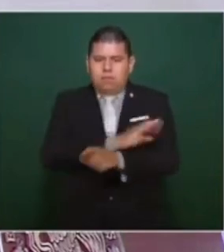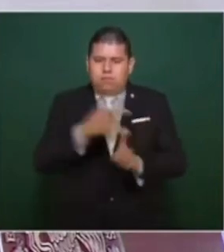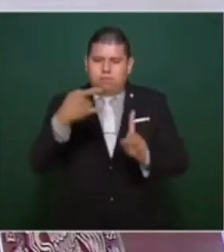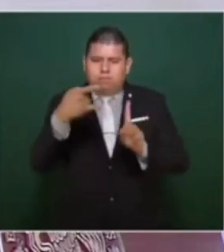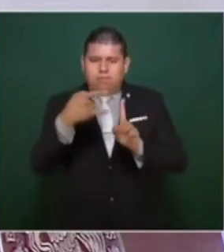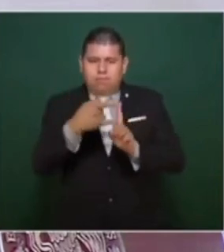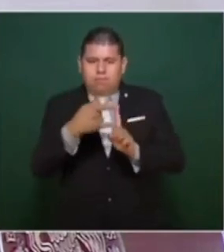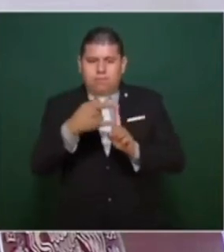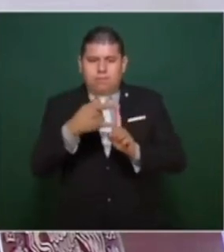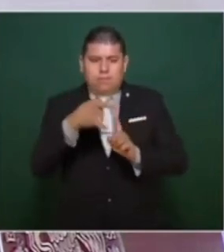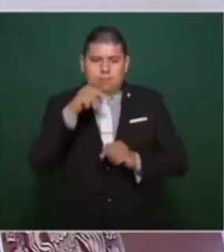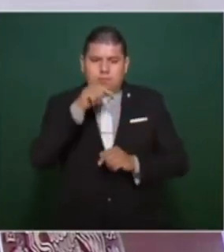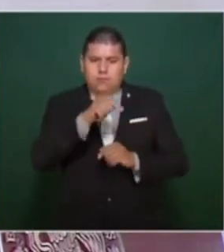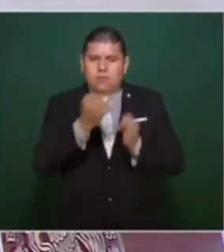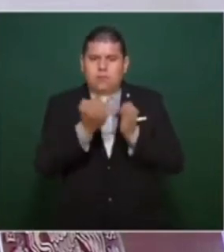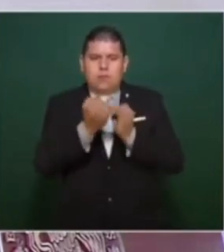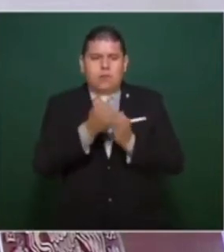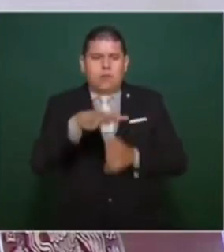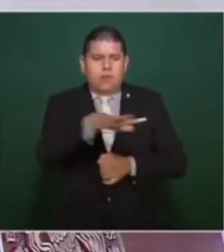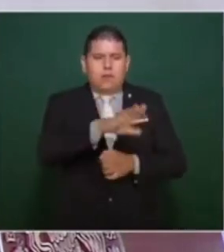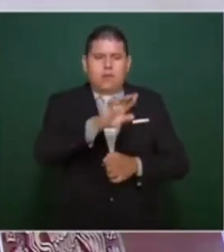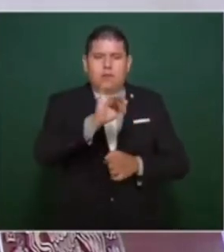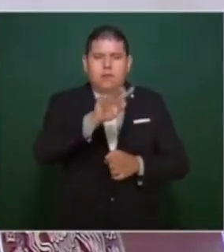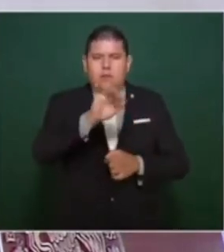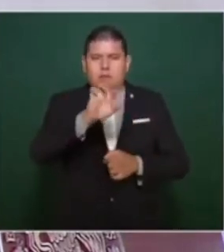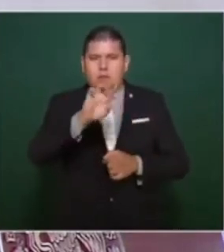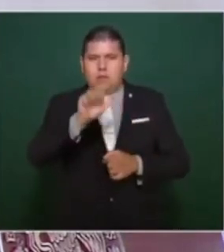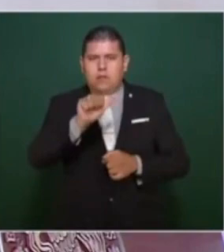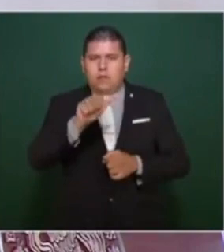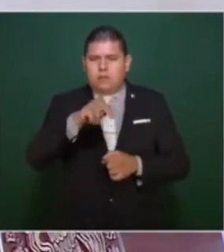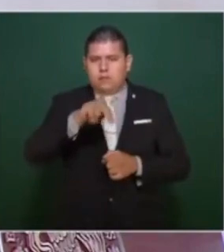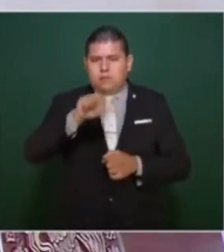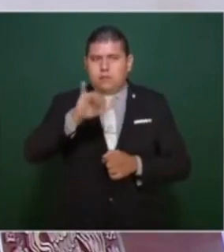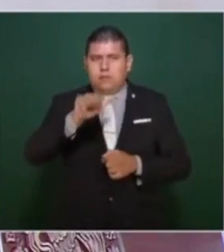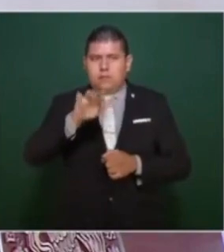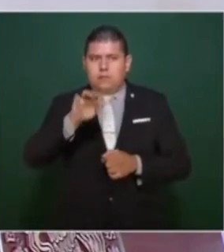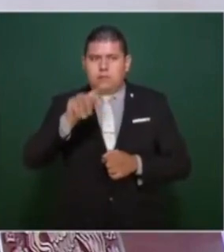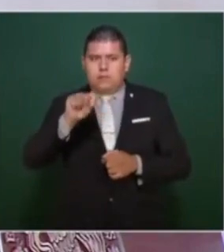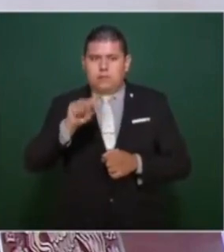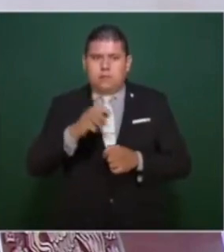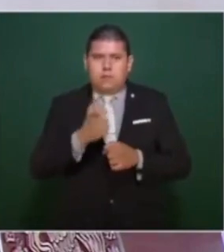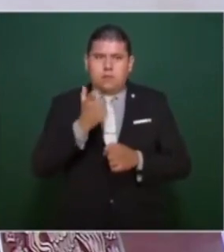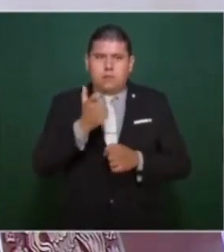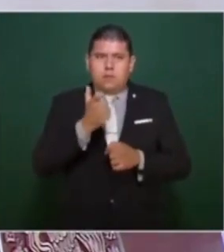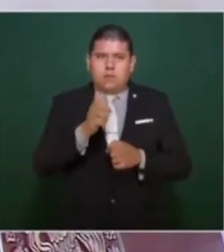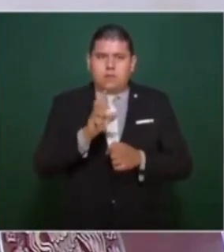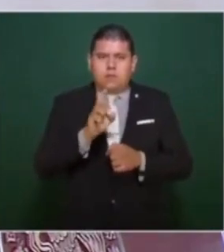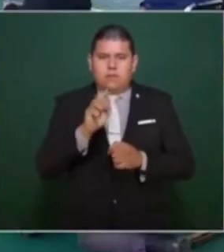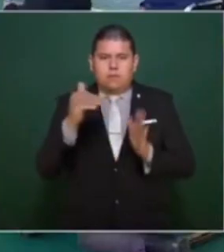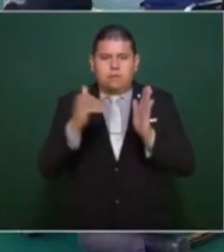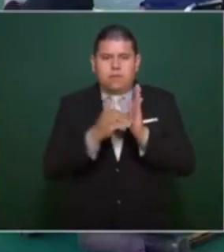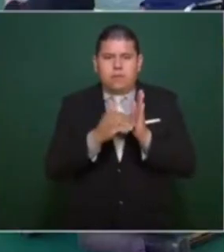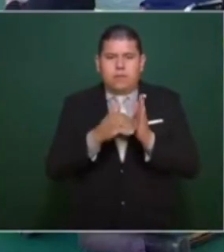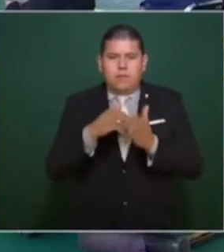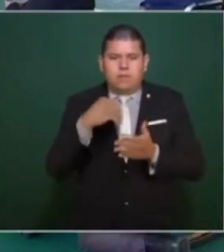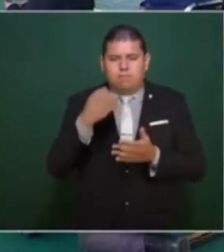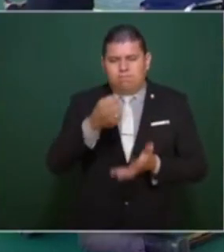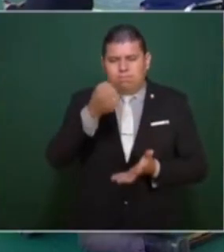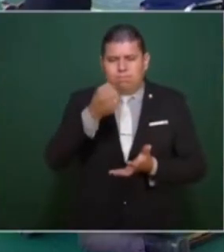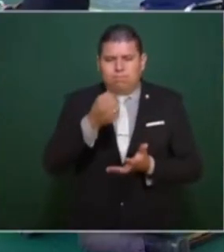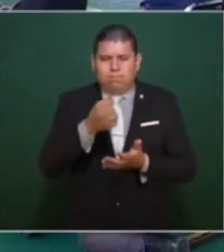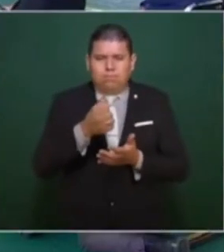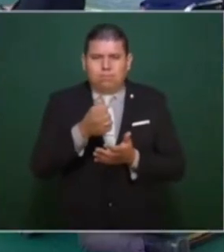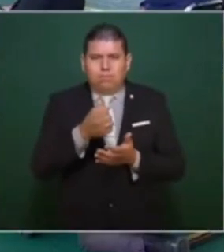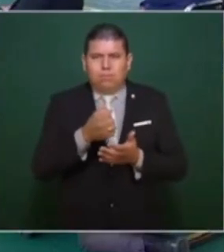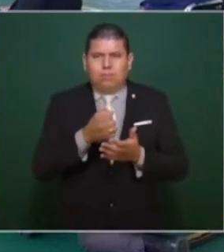en pleno Riviera Nayarit, en la cantidad de 30,000 pesos al mes, que es una situación